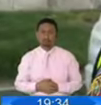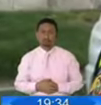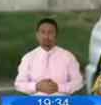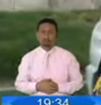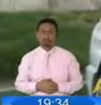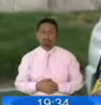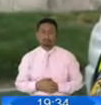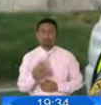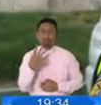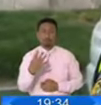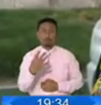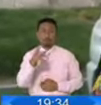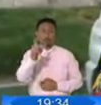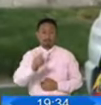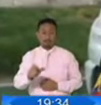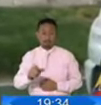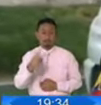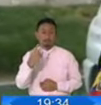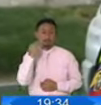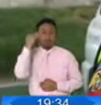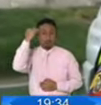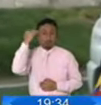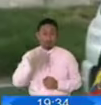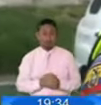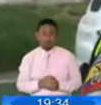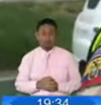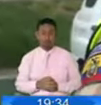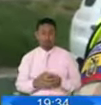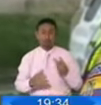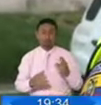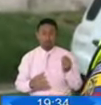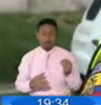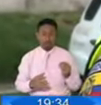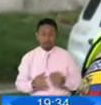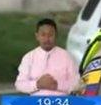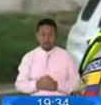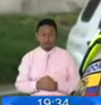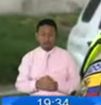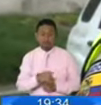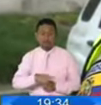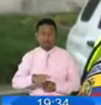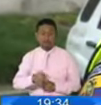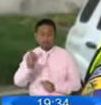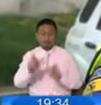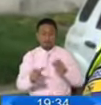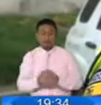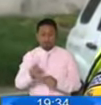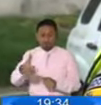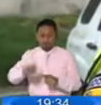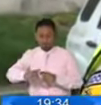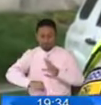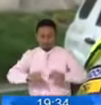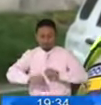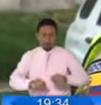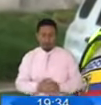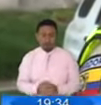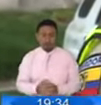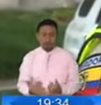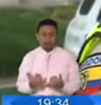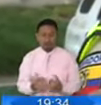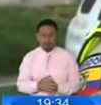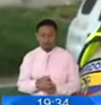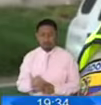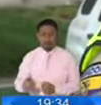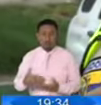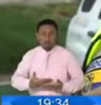que 4 individuos, 2 mayores de edad y 2 menores, que se encontraban asaltando a personas, y lo más grave de esto es que intentaron